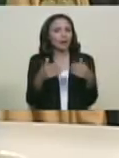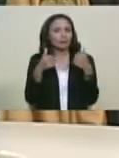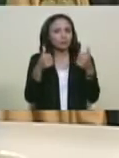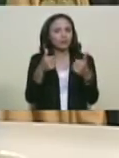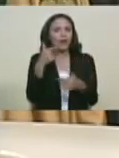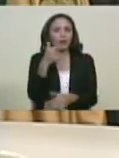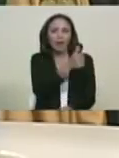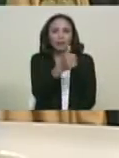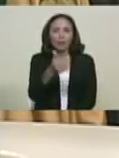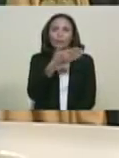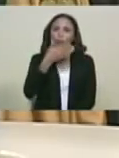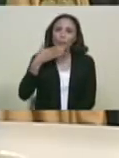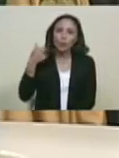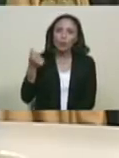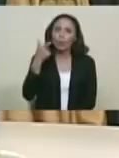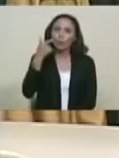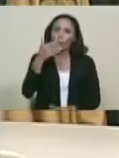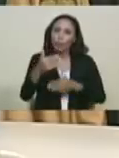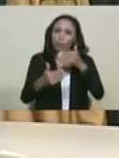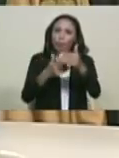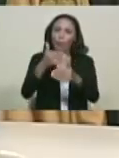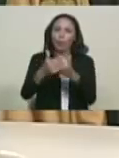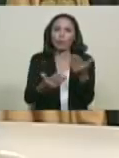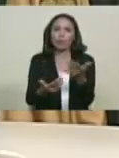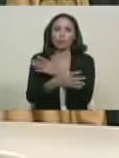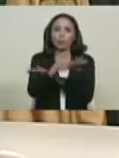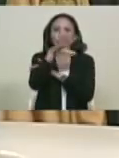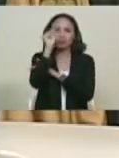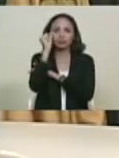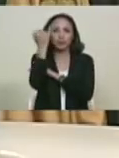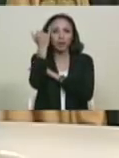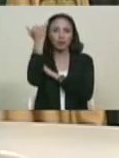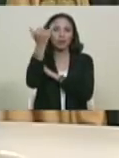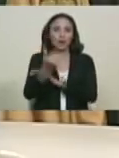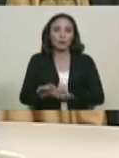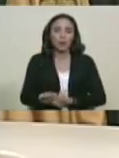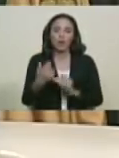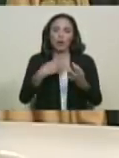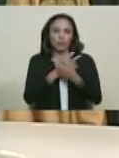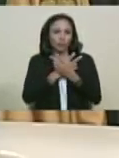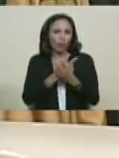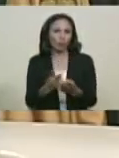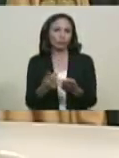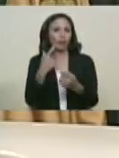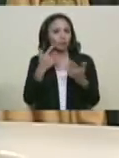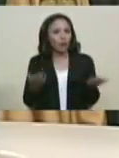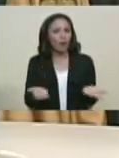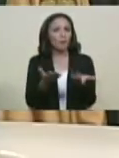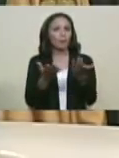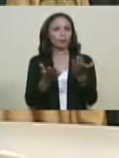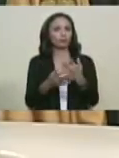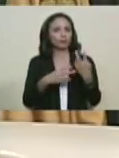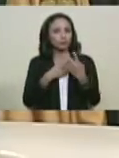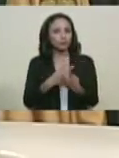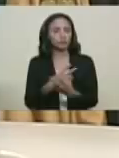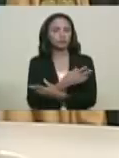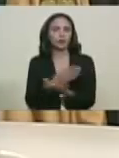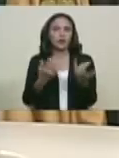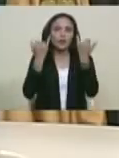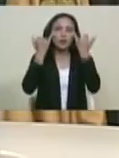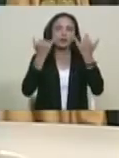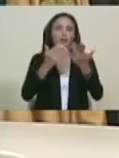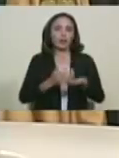cada quien que pongamos la mayor de las voluntades en mejor espíritu